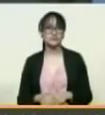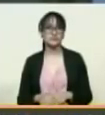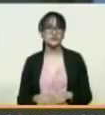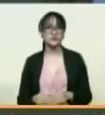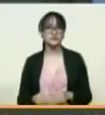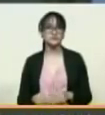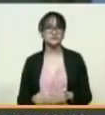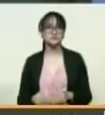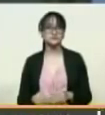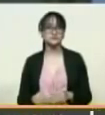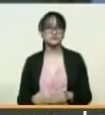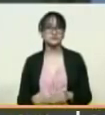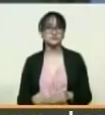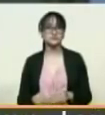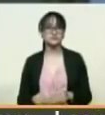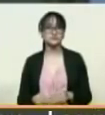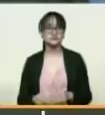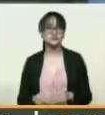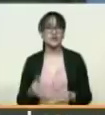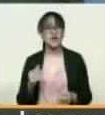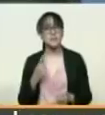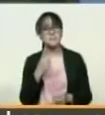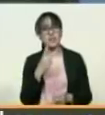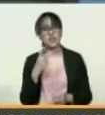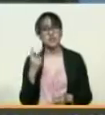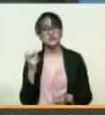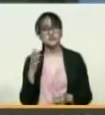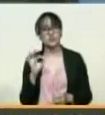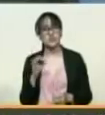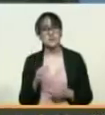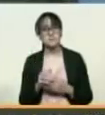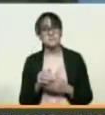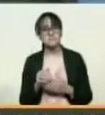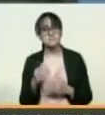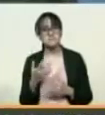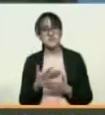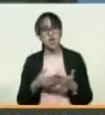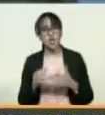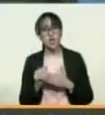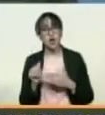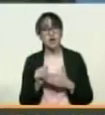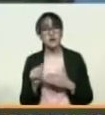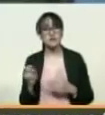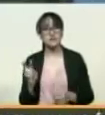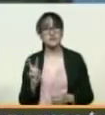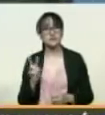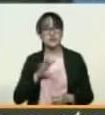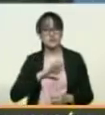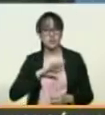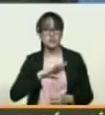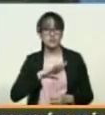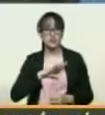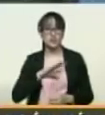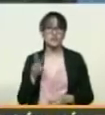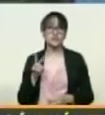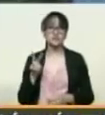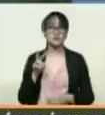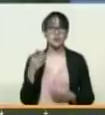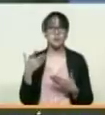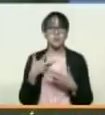llama Euroclear. Allá hay $1.250 millones venezolanos, del Estado venezolano, del pueblo venezolano,